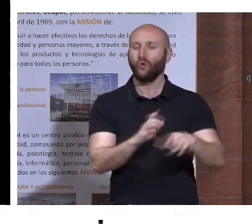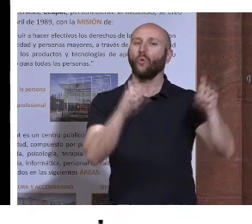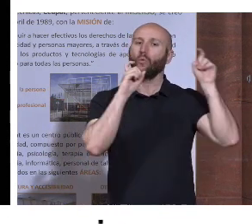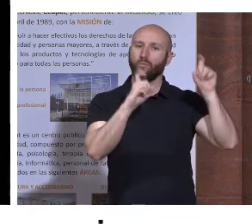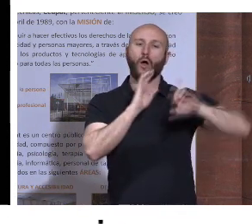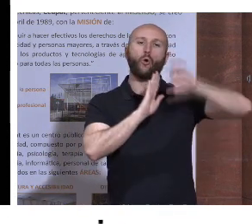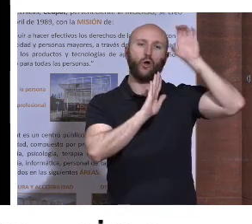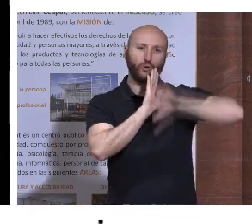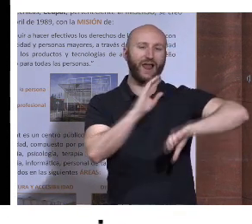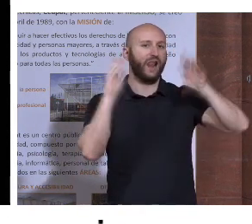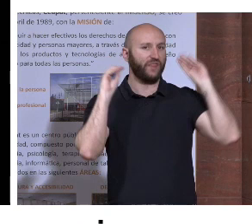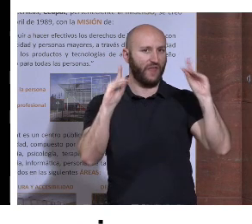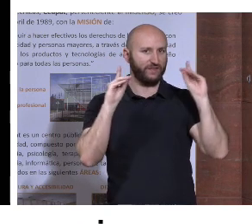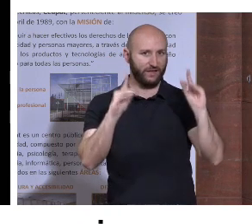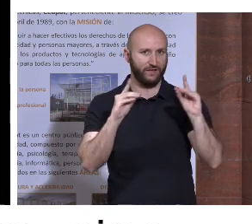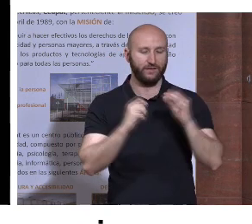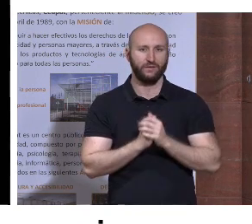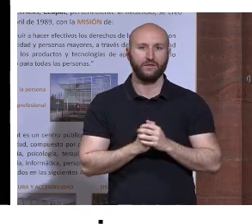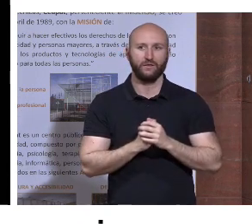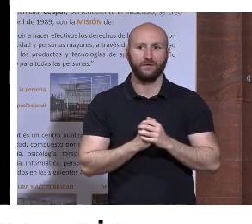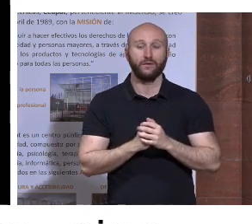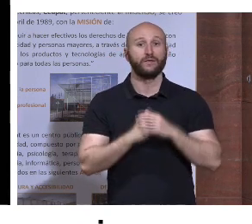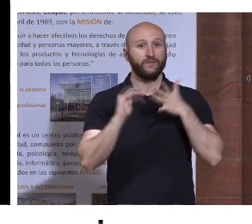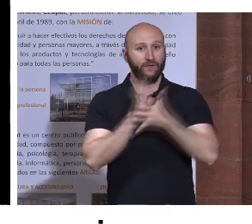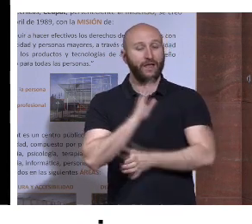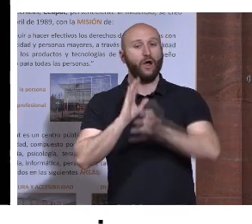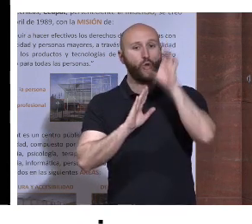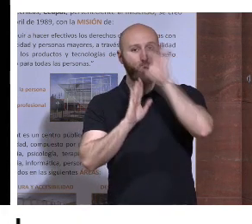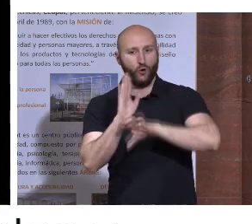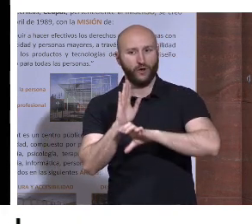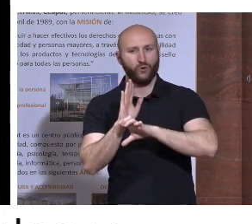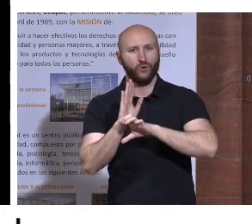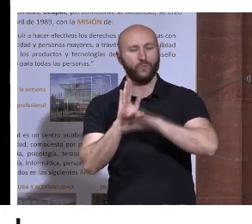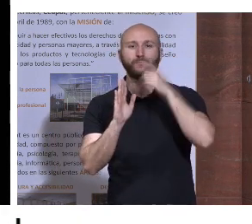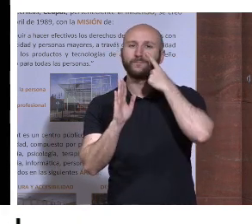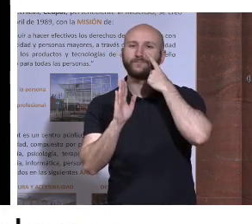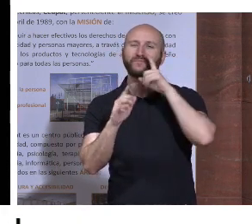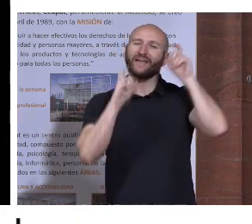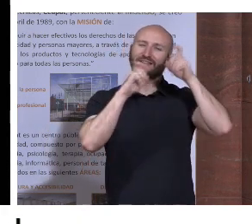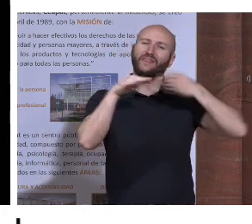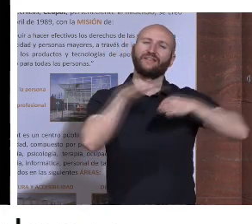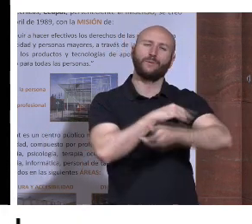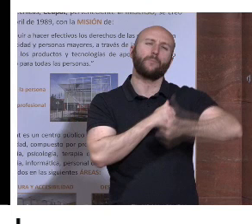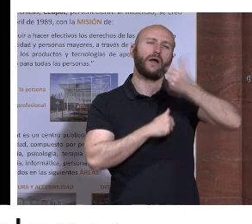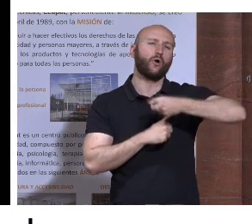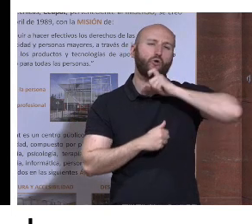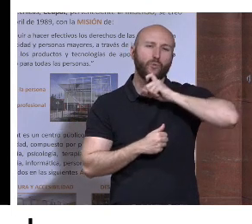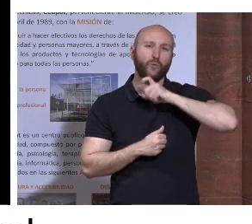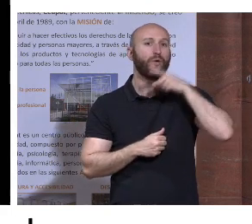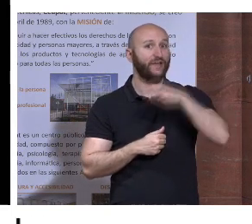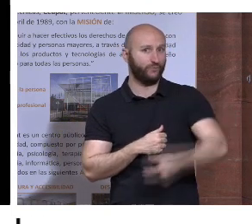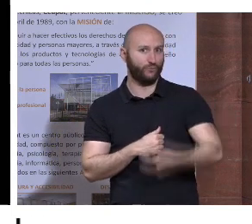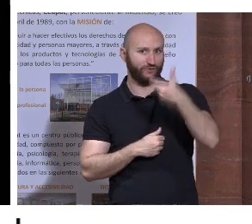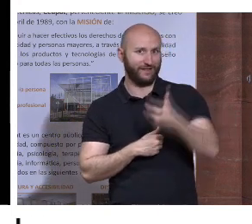curricular y didáctica. Es decir, cómo desde el currículum podíamos hacer más accesible la enseñanza. Y eso es clave